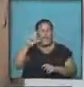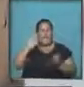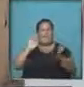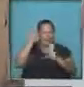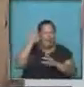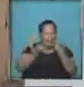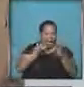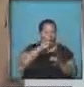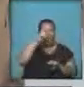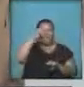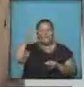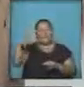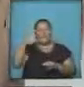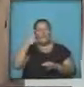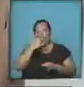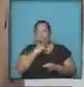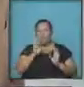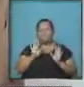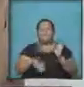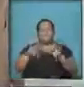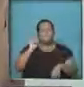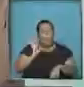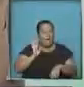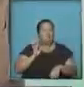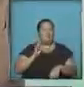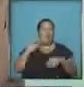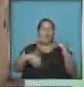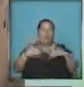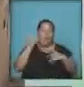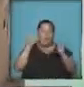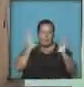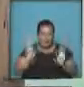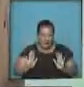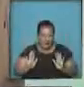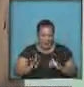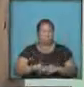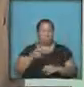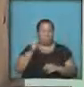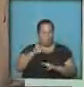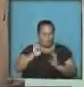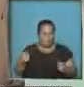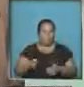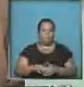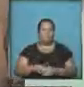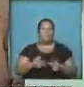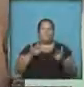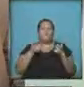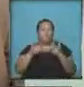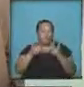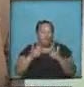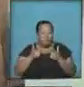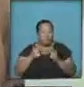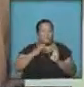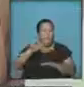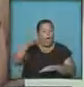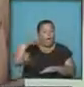Quemado, hospitales también de ojos, pero en general todas las guardias están preparadas porque se sabe qué ha pasado. Perfecto. Por suerte, el año